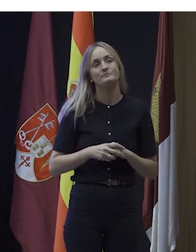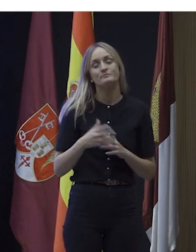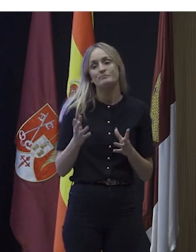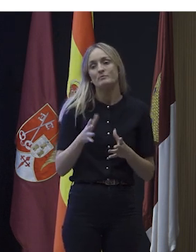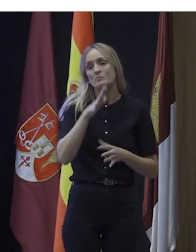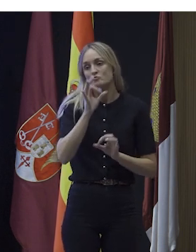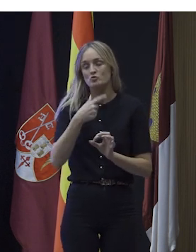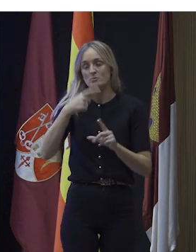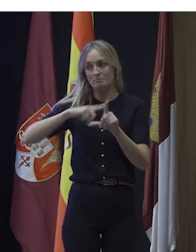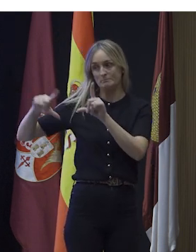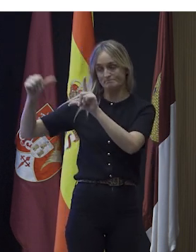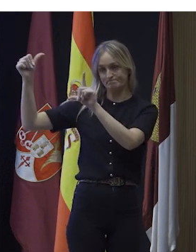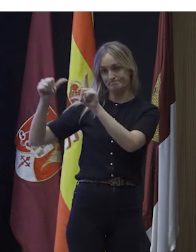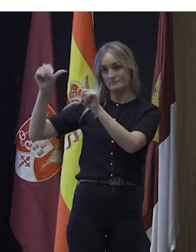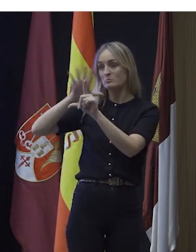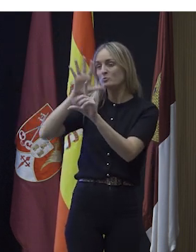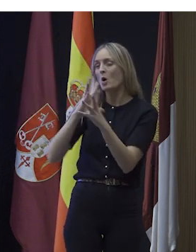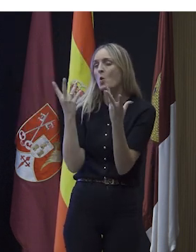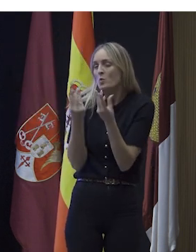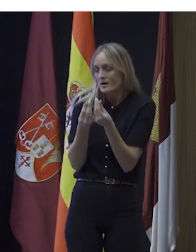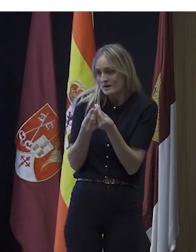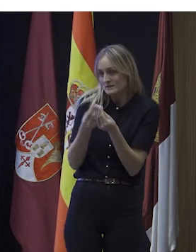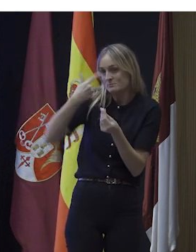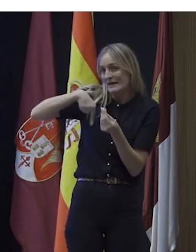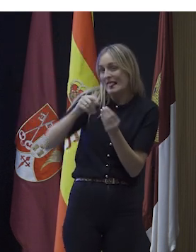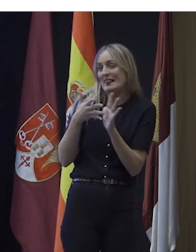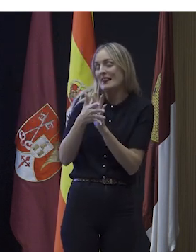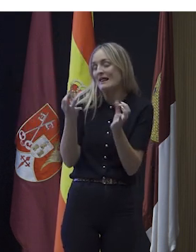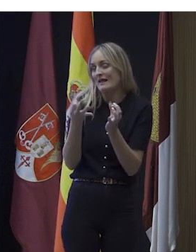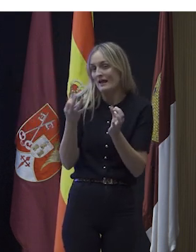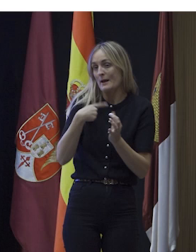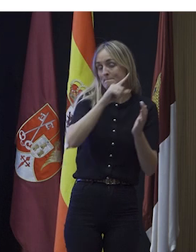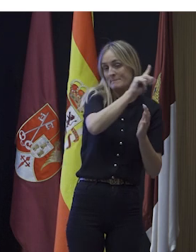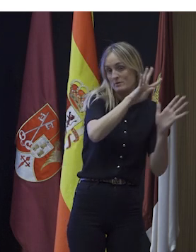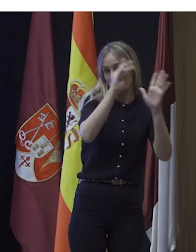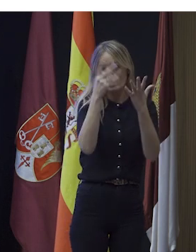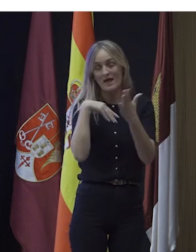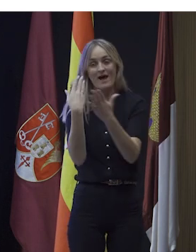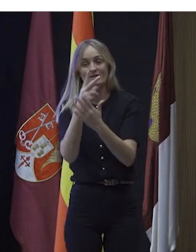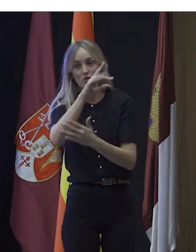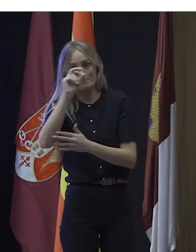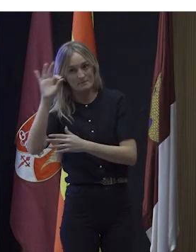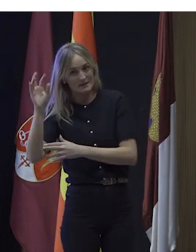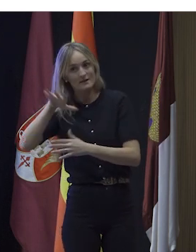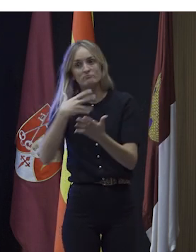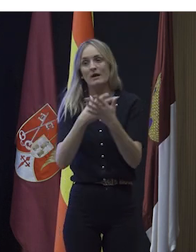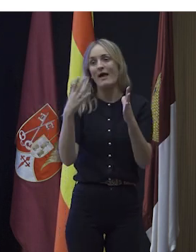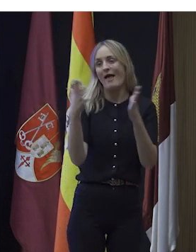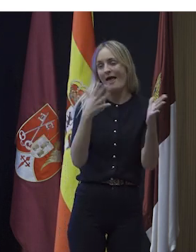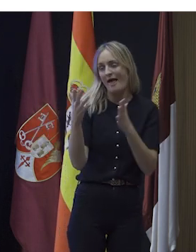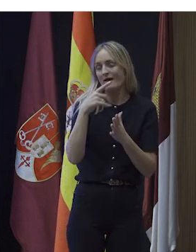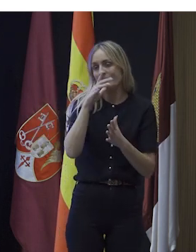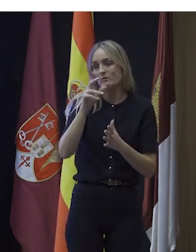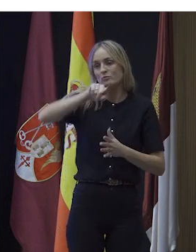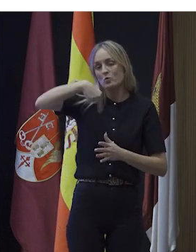Entonces he puesto esta diapositiva porque es un resumen. Aquí tenemos de 1950 a 2020 lo que va pasando y la